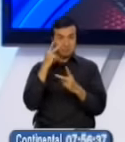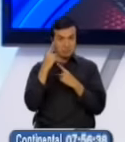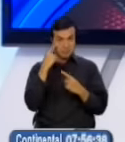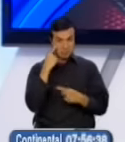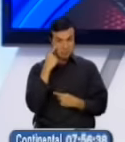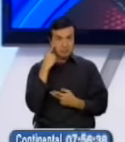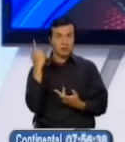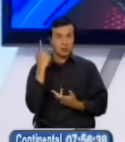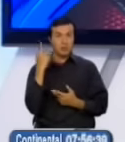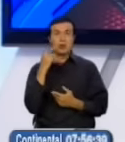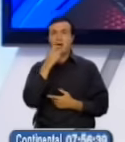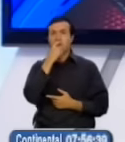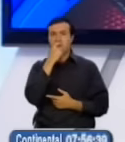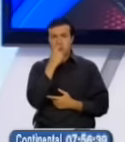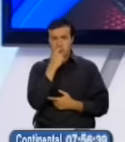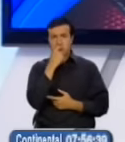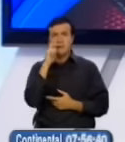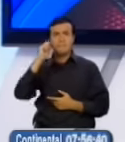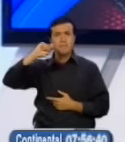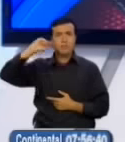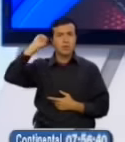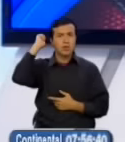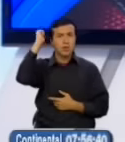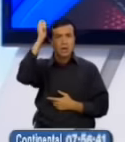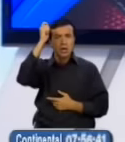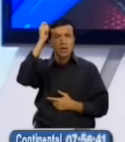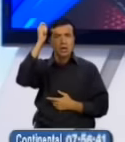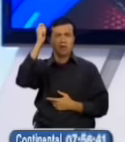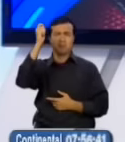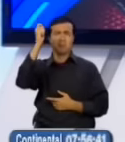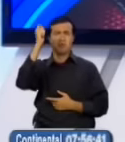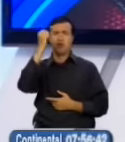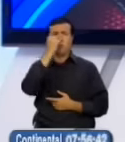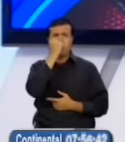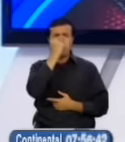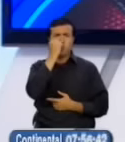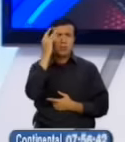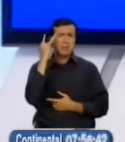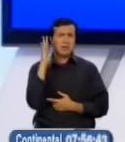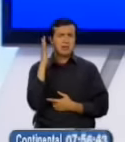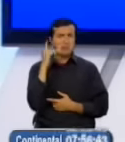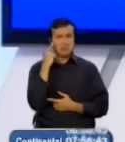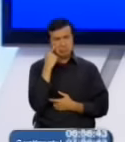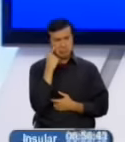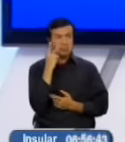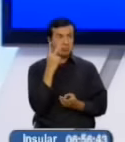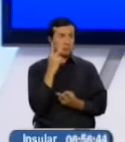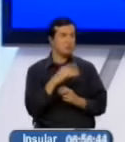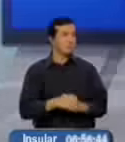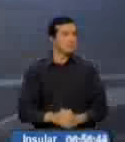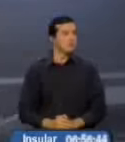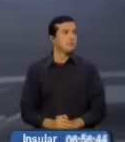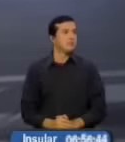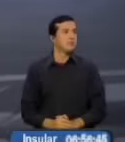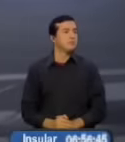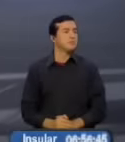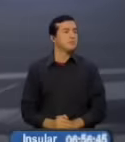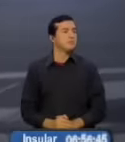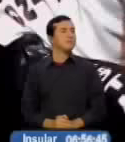atención, un árbitro sacó una tarjeta imaginaria, ni la roja ni la amarilla. Veamos lo que pasó.